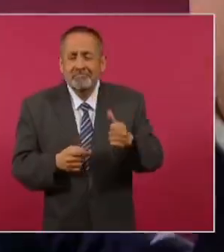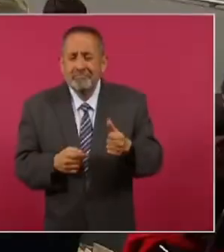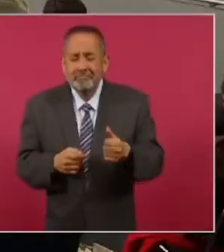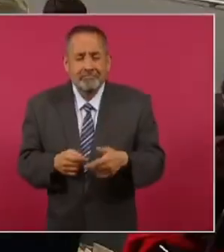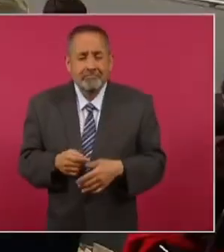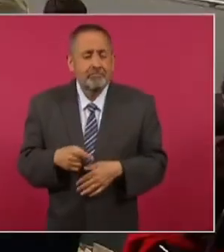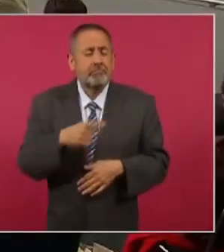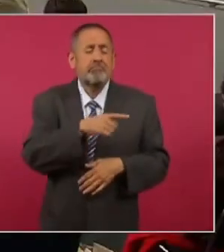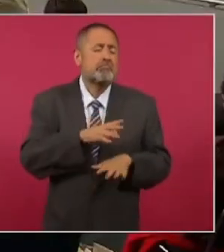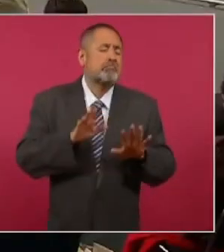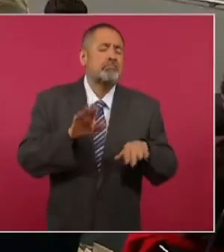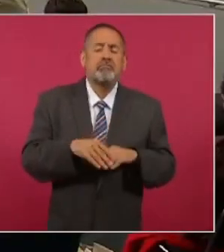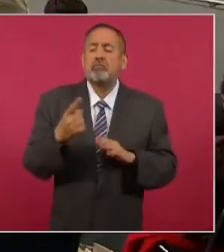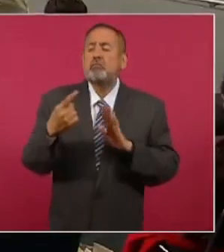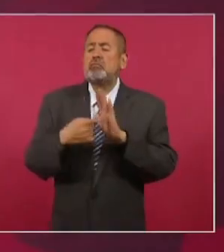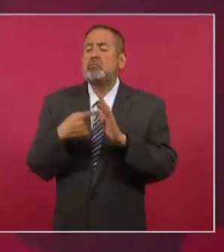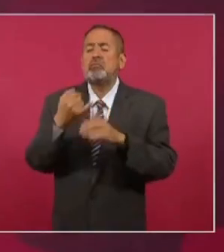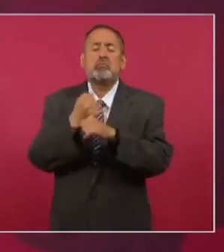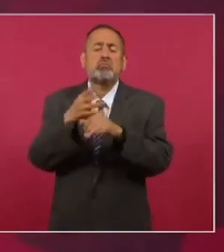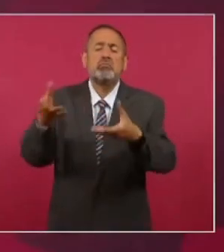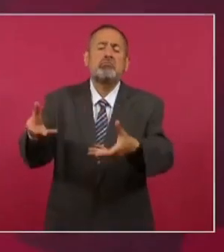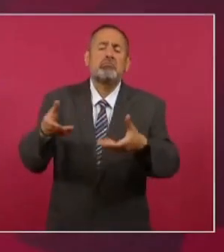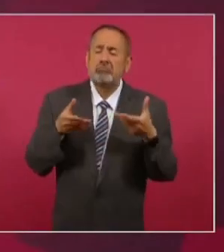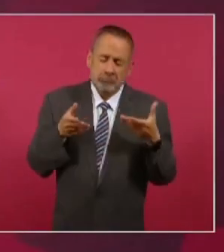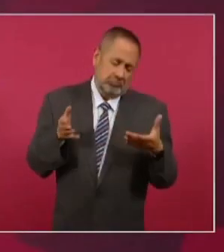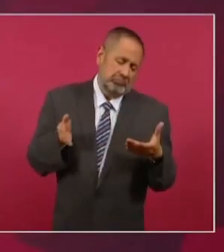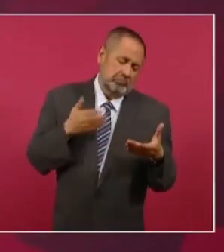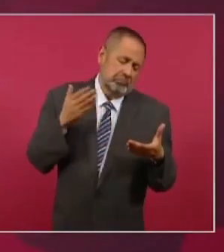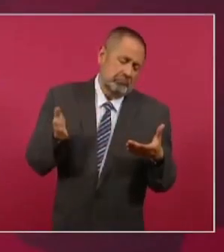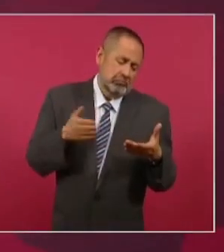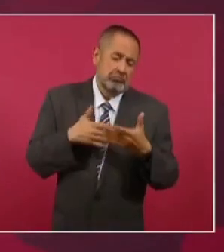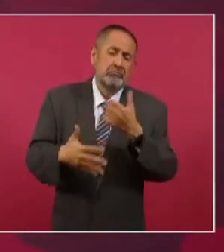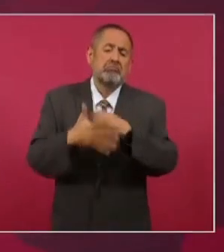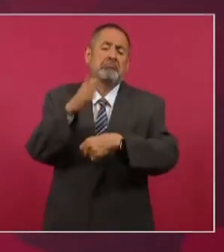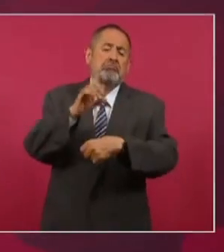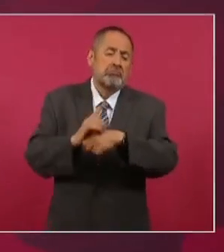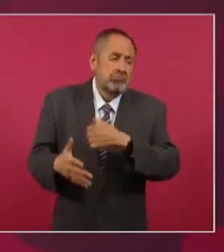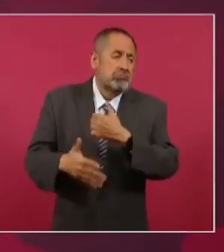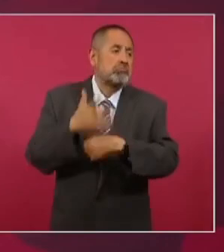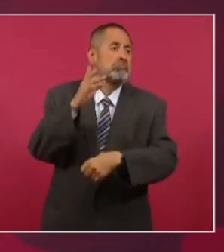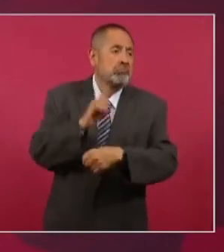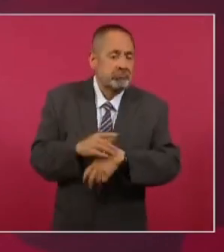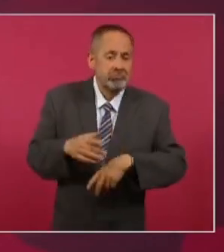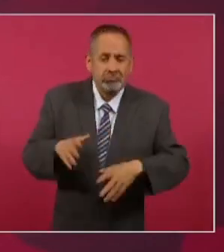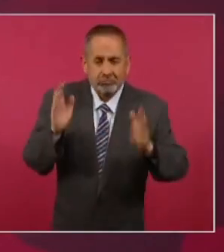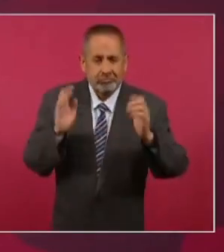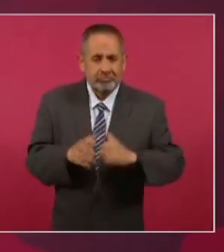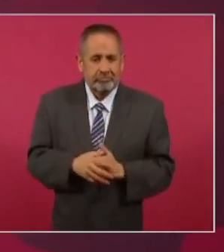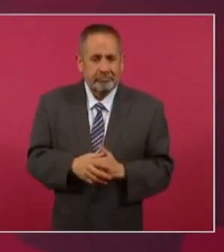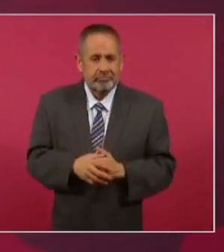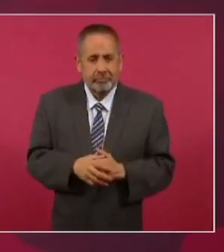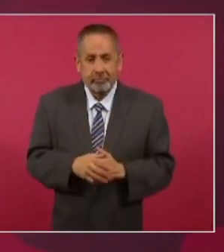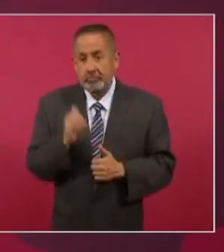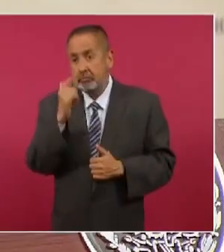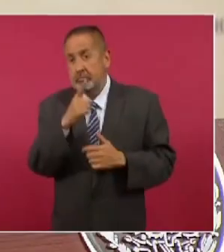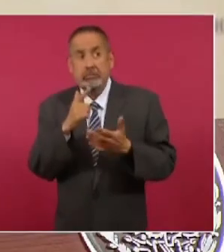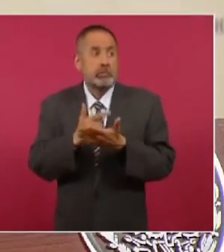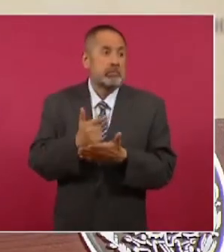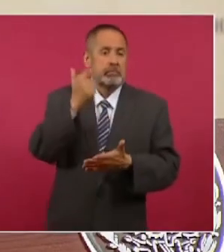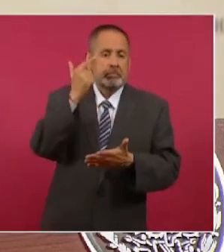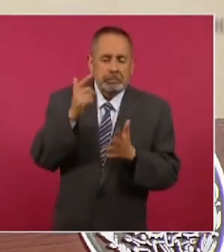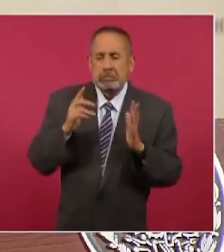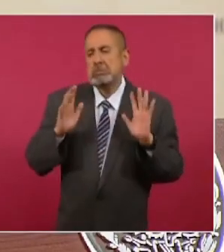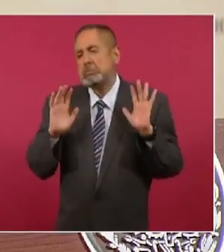recibían si acaso un informe cada 15 días o cuando había un asunto grave